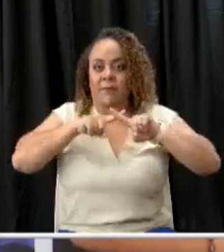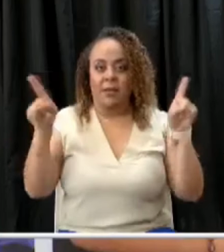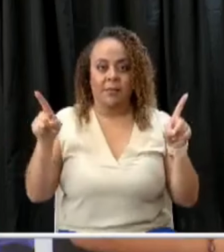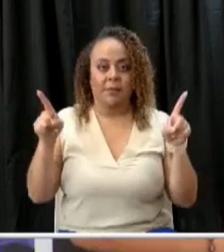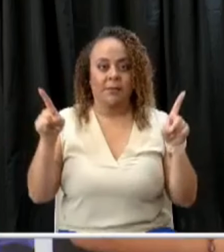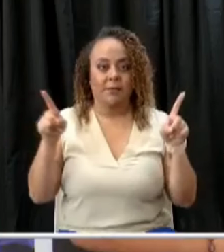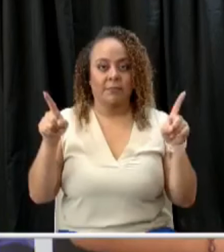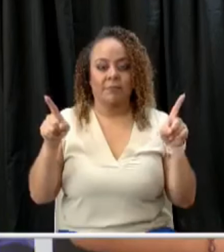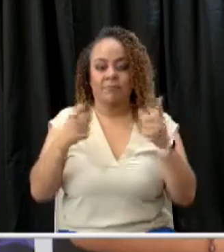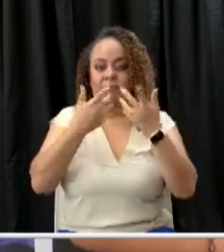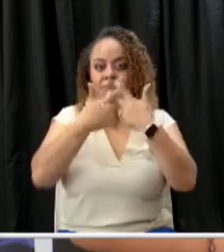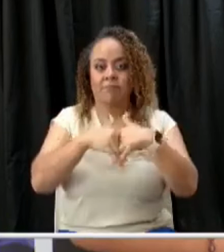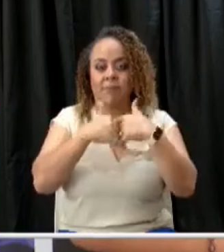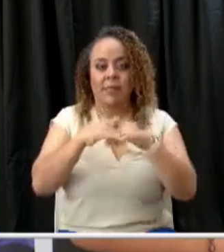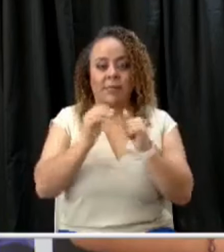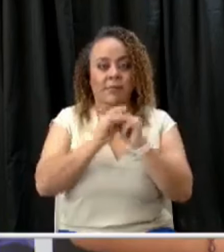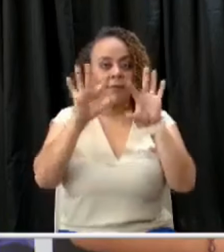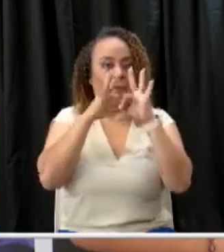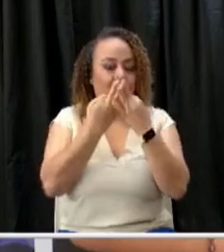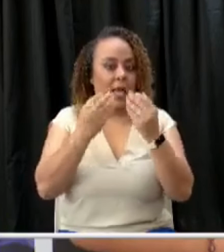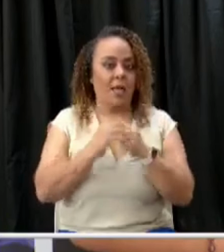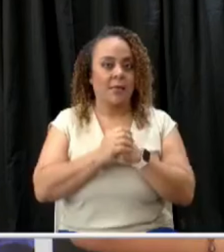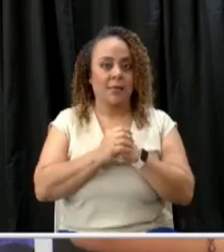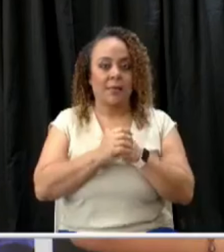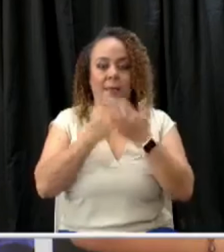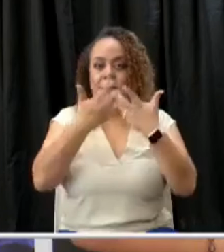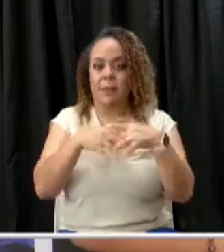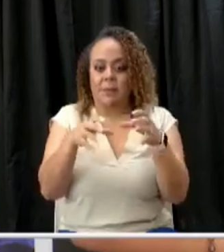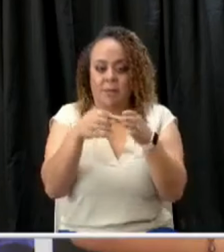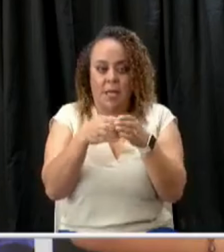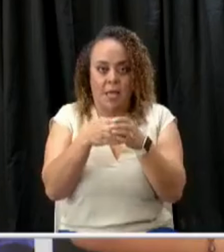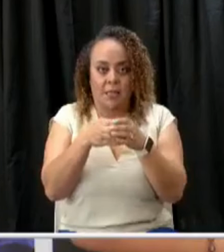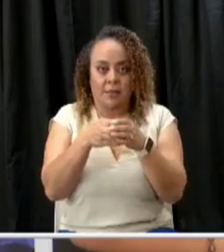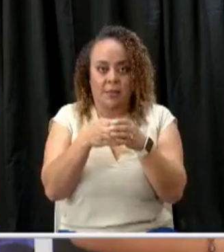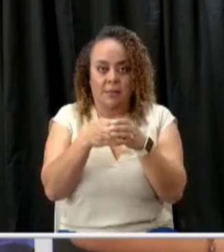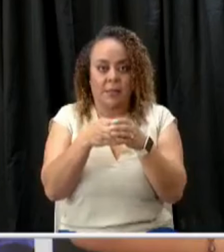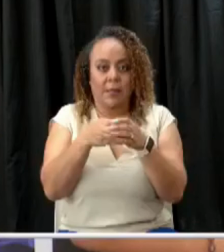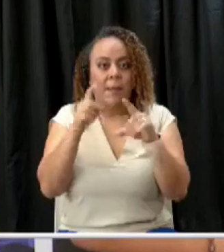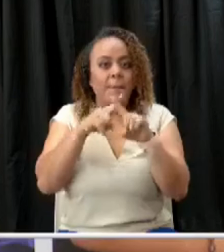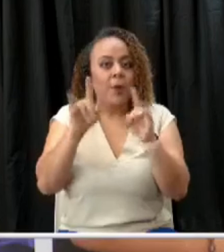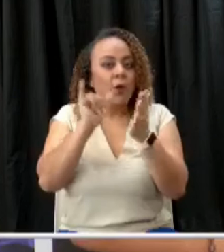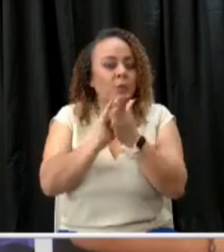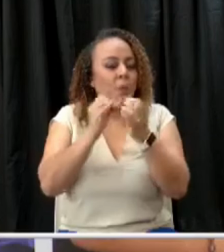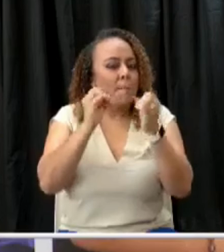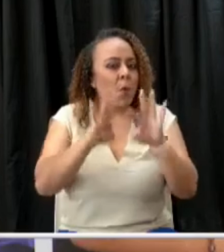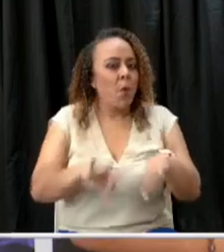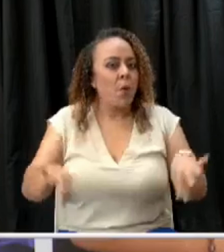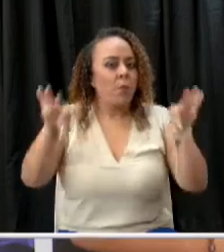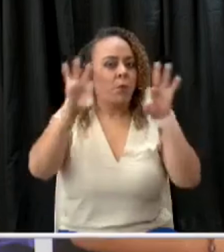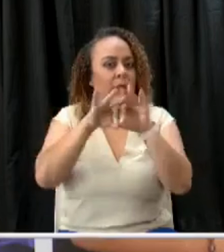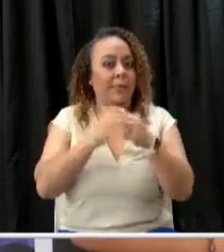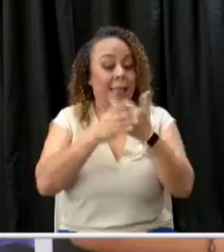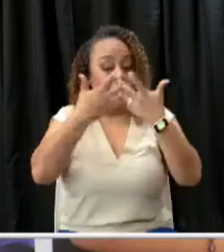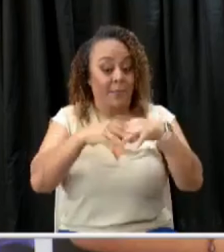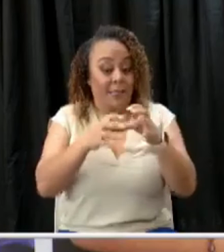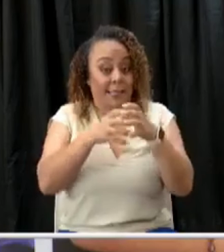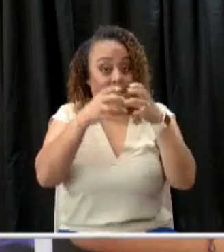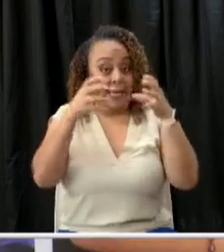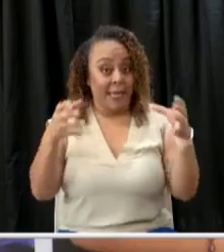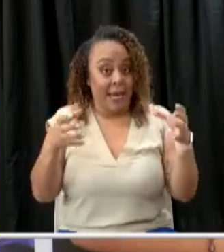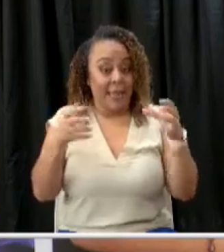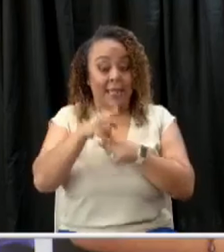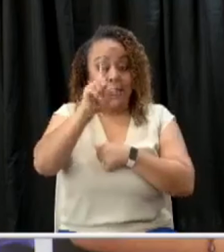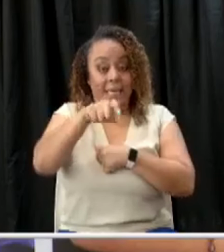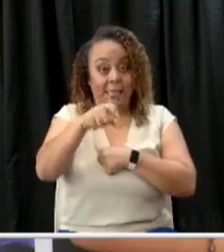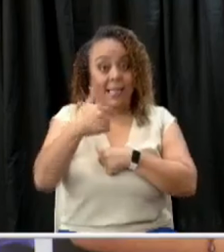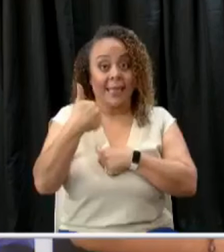a empresas familiares o empresas pequeñas. Entonces, ahí es muy importante que empresas grandes, evidentemente, pues